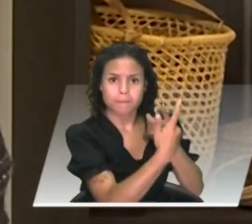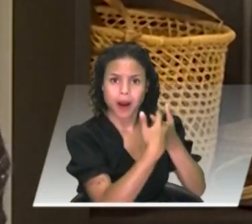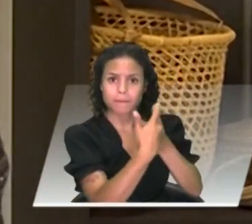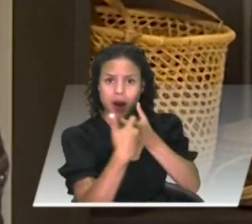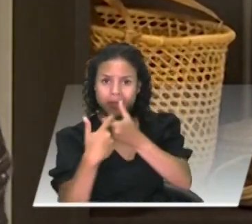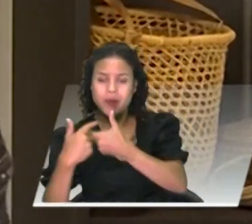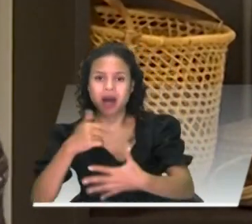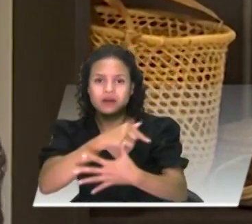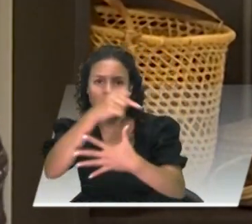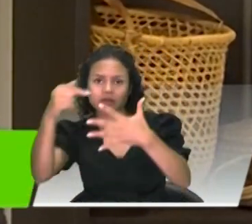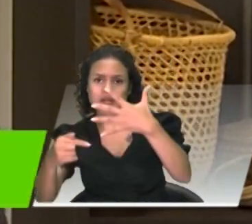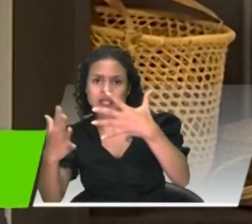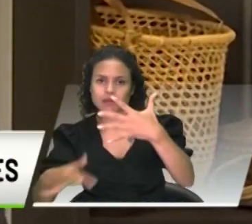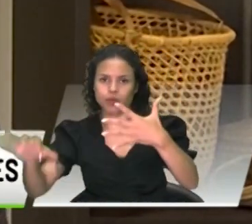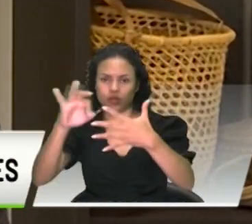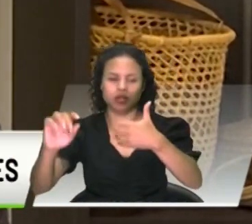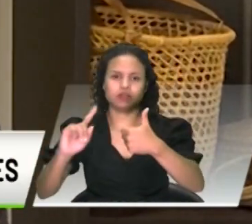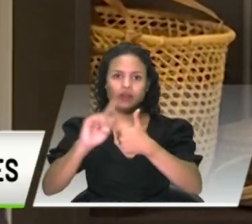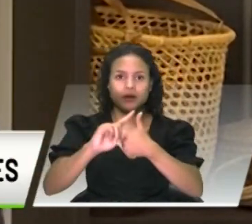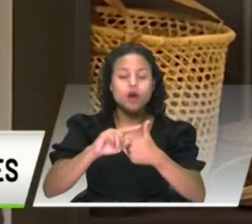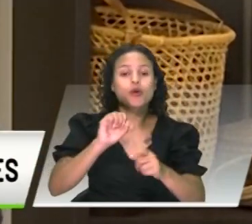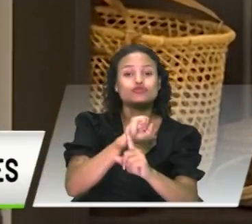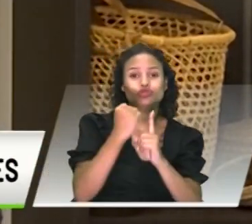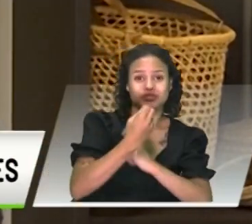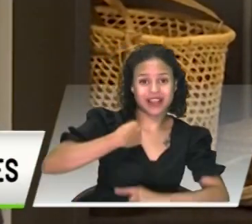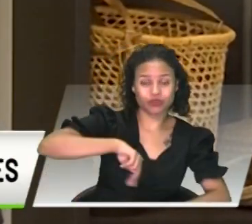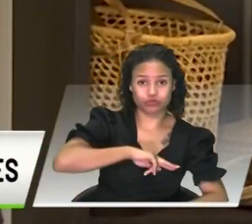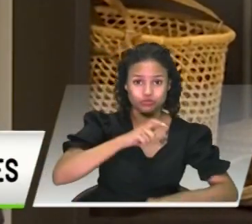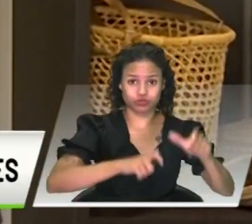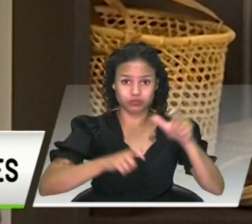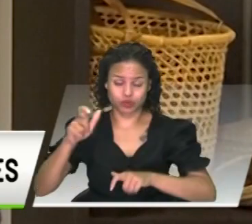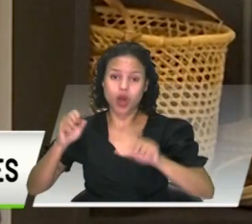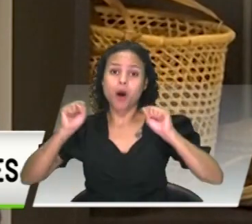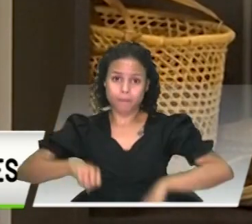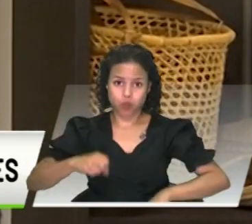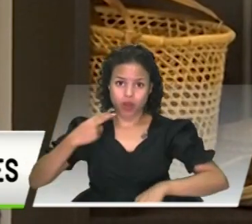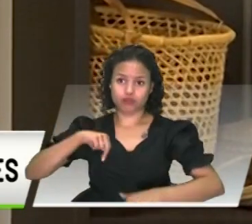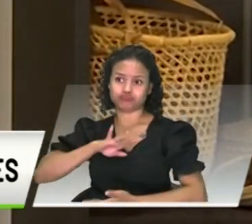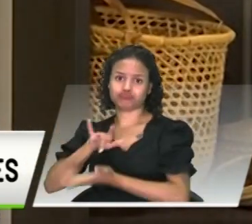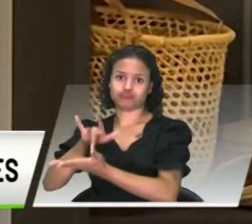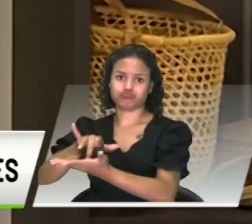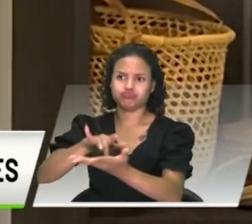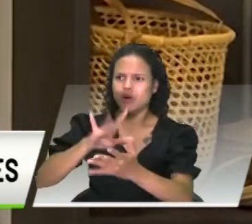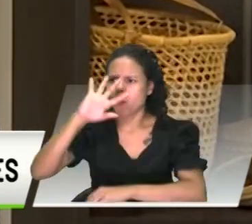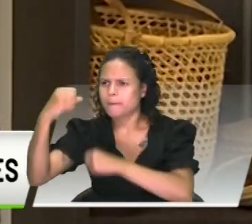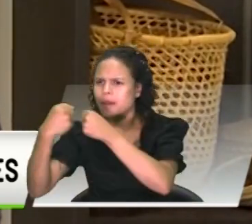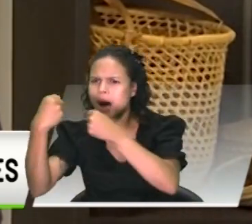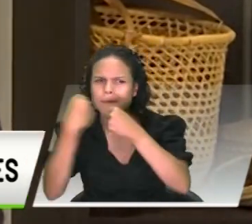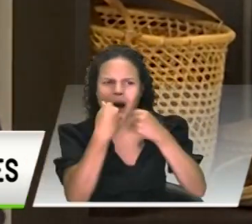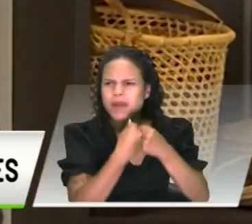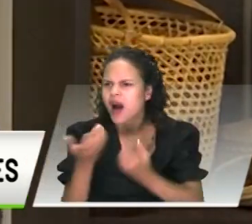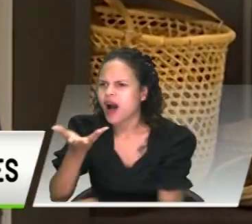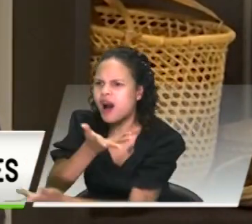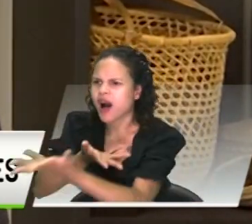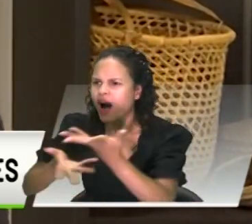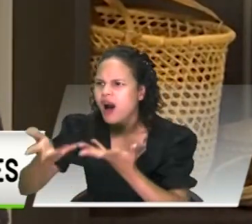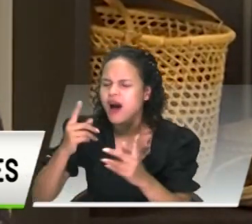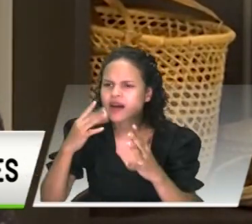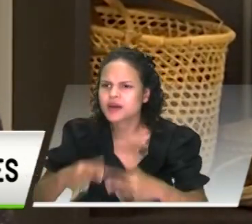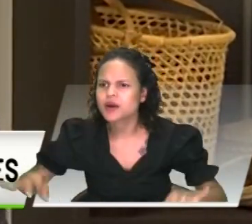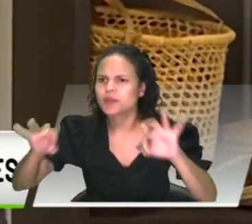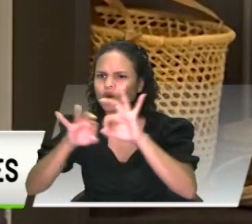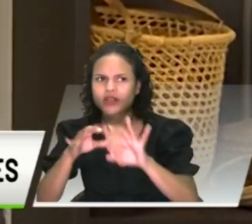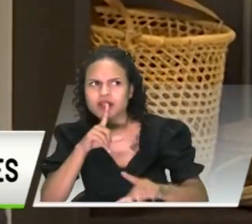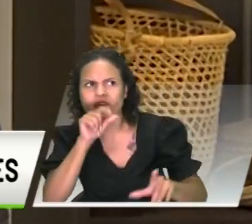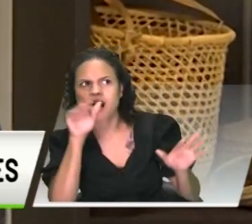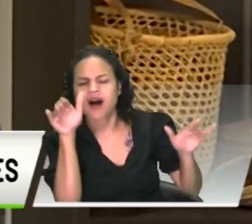ejes estratégicos. Como sociedad civil podemos participar en consolidar el mensaje central, en divulgar la importancia